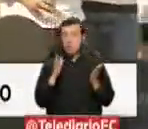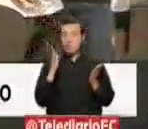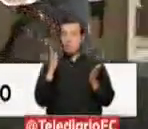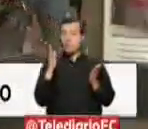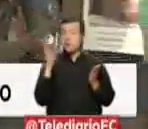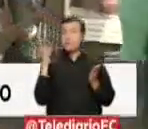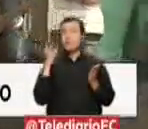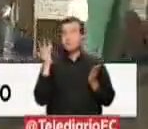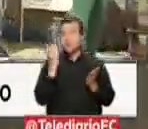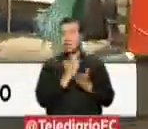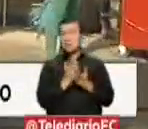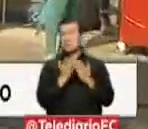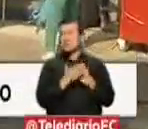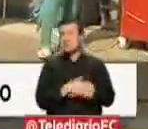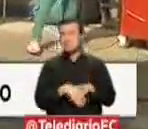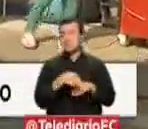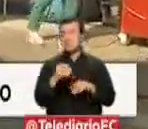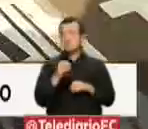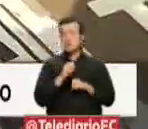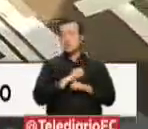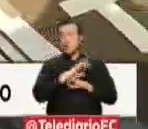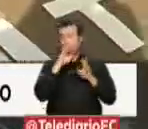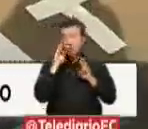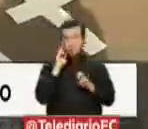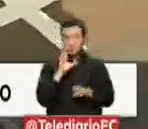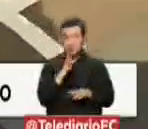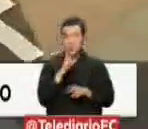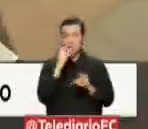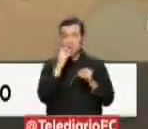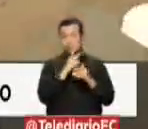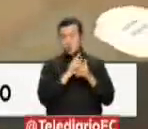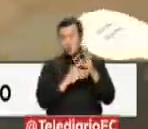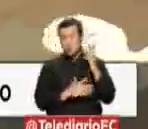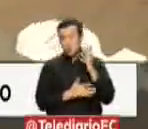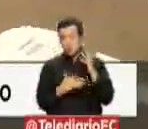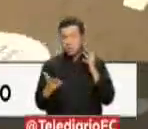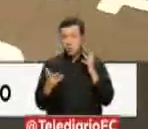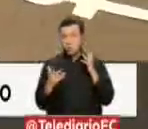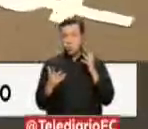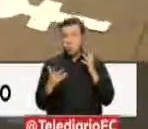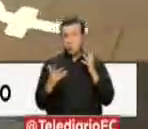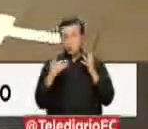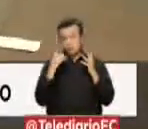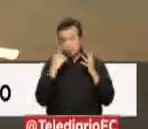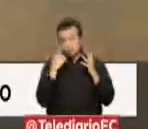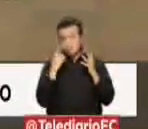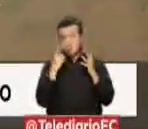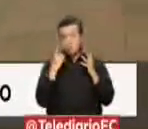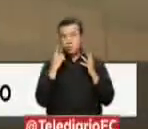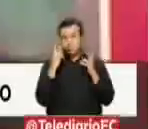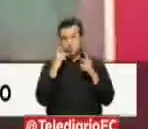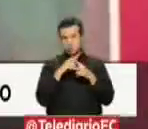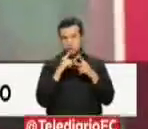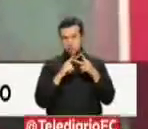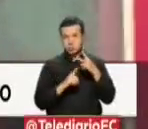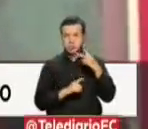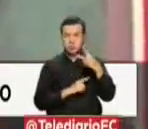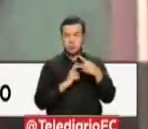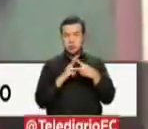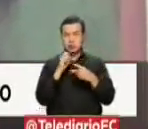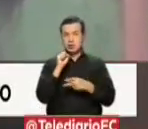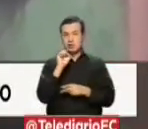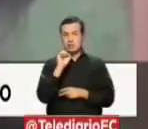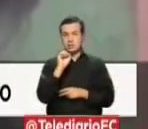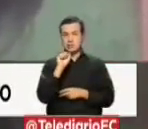han quedado sin ningún tipo de esclarecimiento. Los casos son varios, aunque en este reportaje detallamos sobre dos. El de Samira